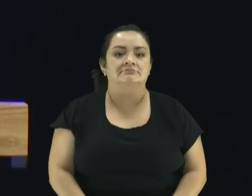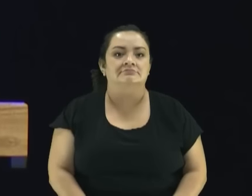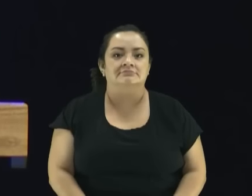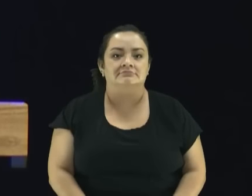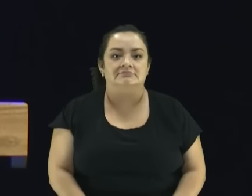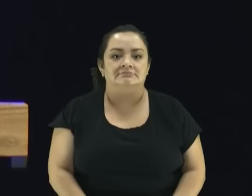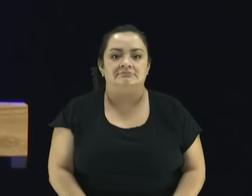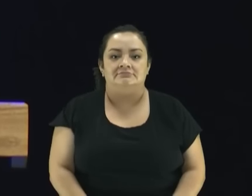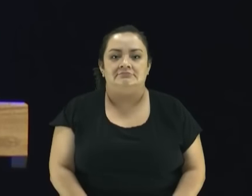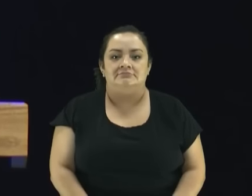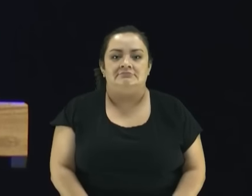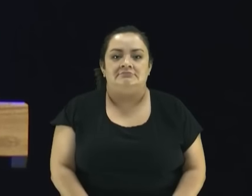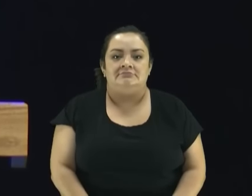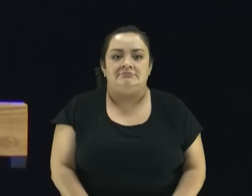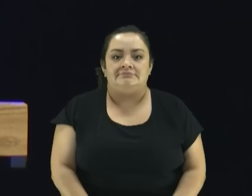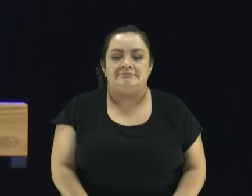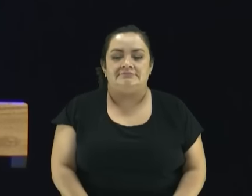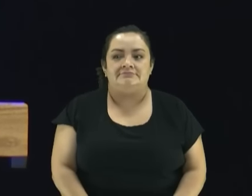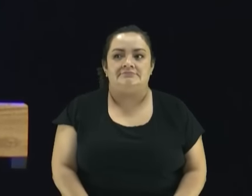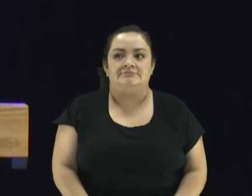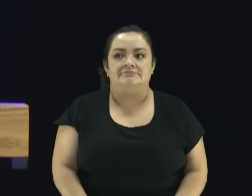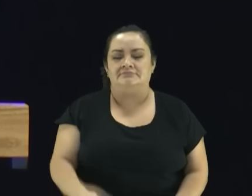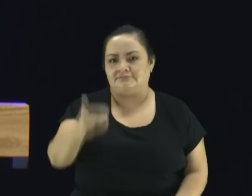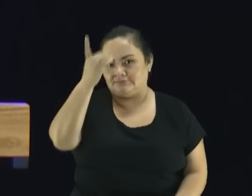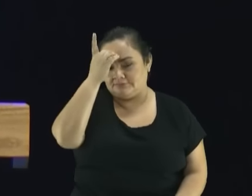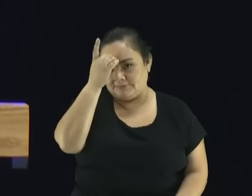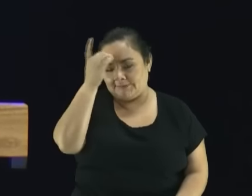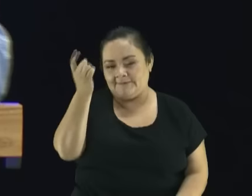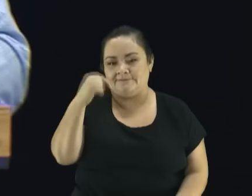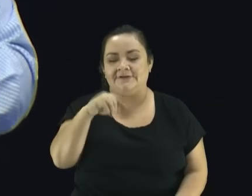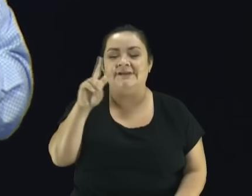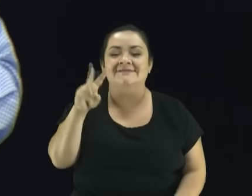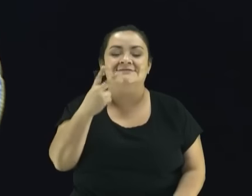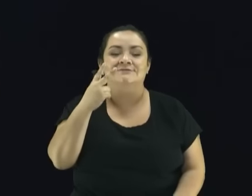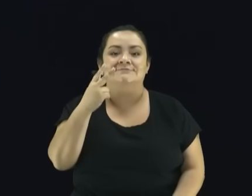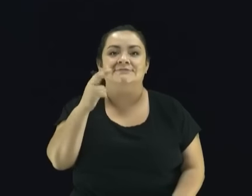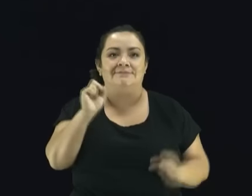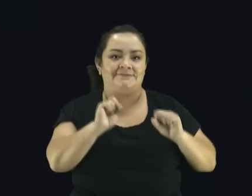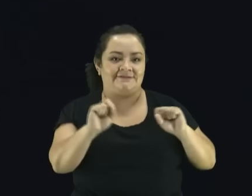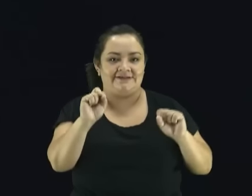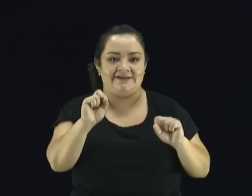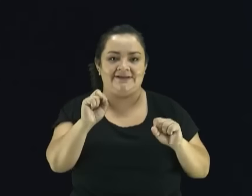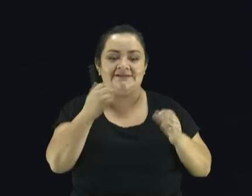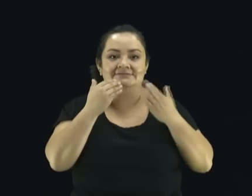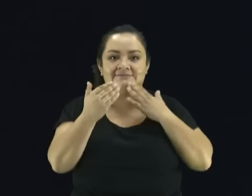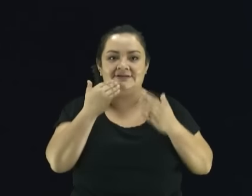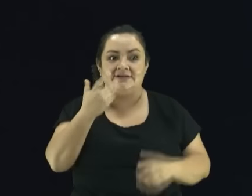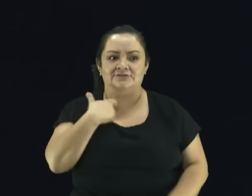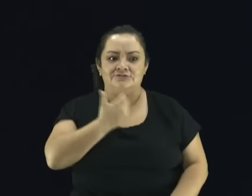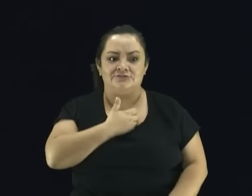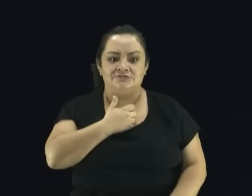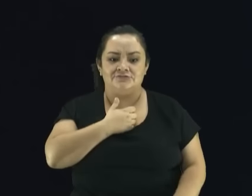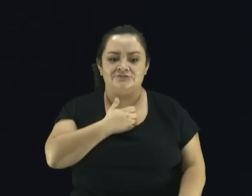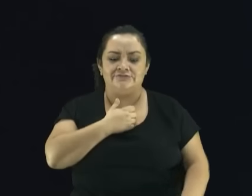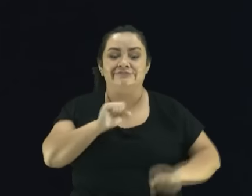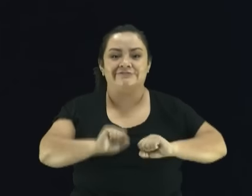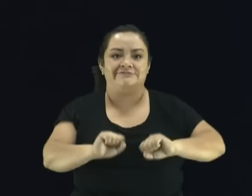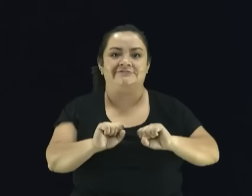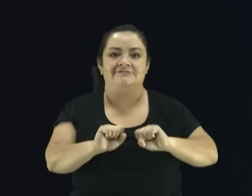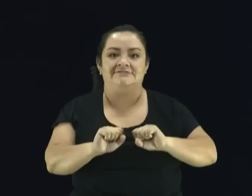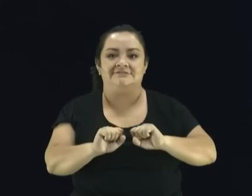no tema digno de que lo toquemos un domingo de estos la la segunda muerte habla que cuando hayamos muerto